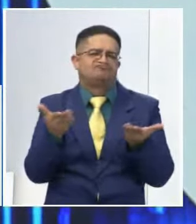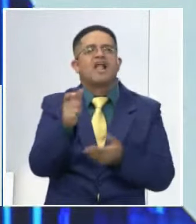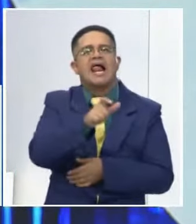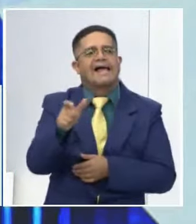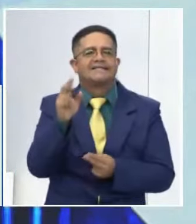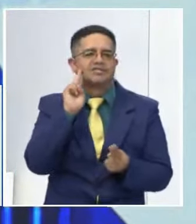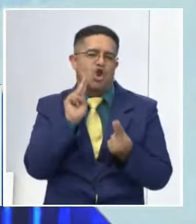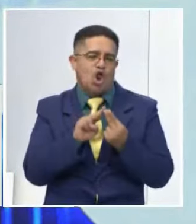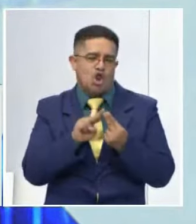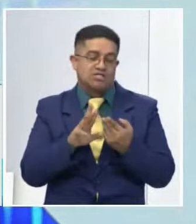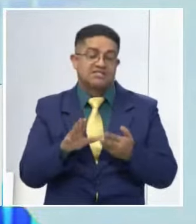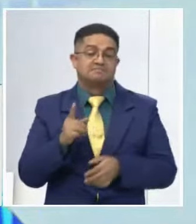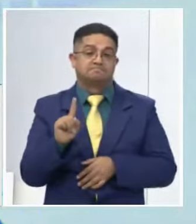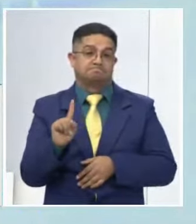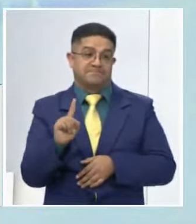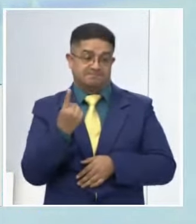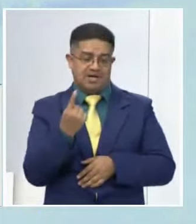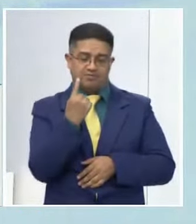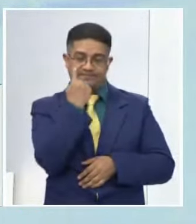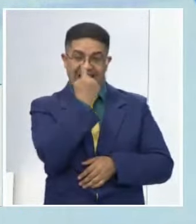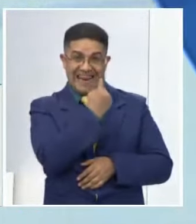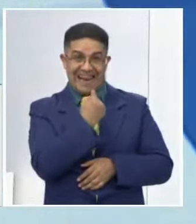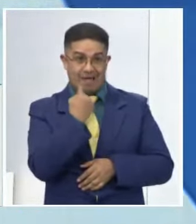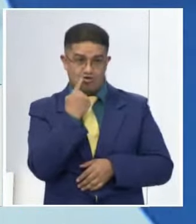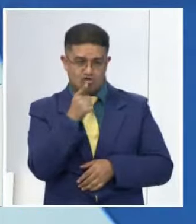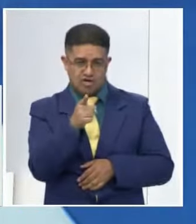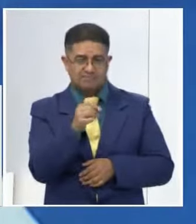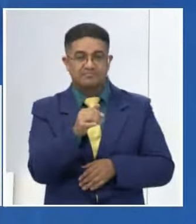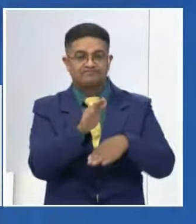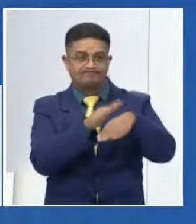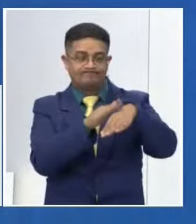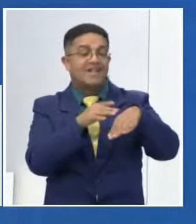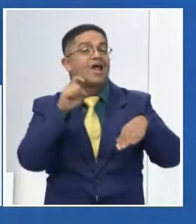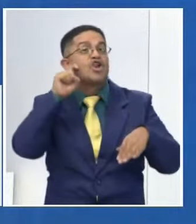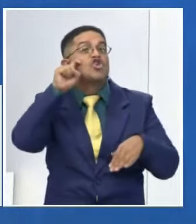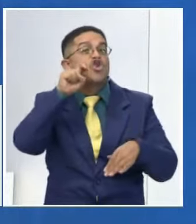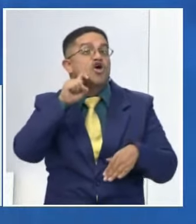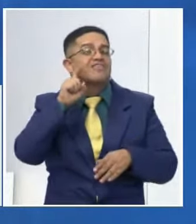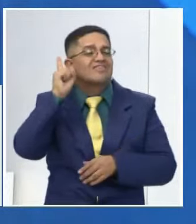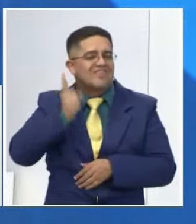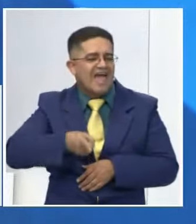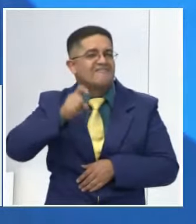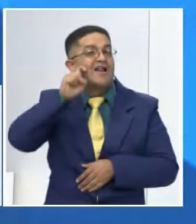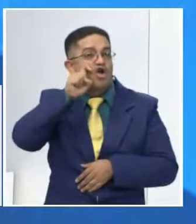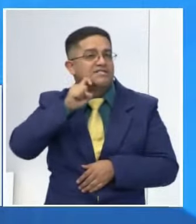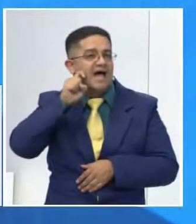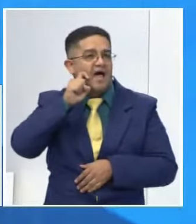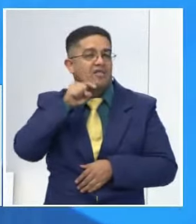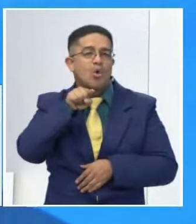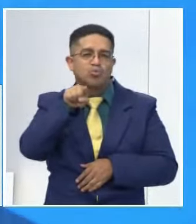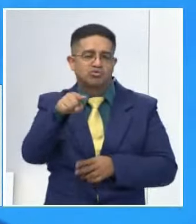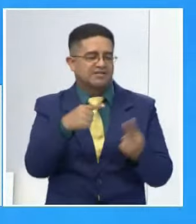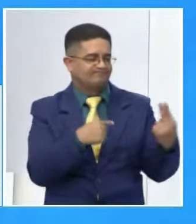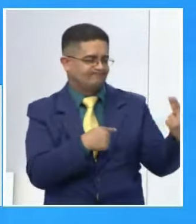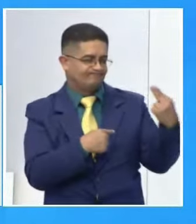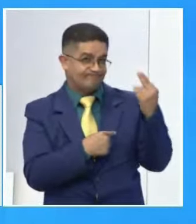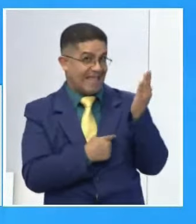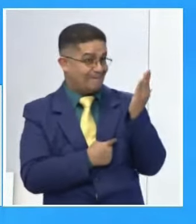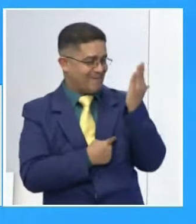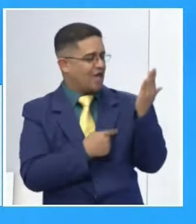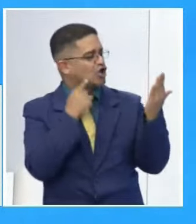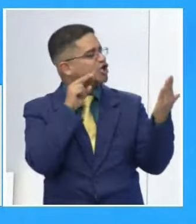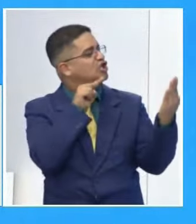lo primero que debo hacerte mención es que la boca, para que sepan, es de color rosado pálido, ¿ok? Usted se ve al frente del espejo y